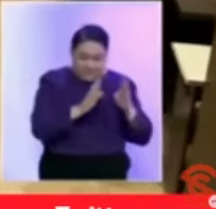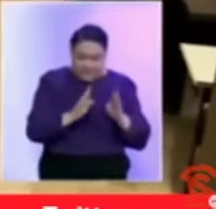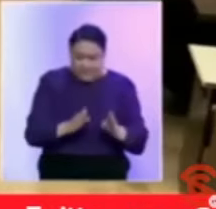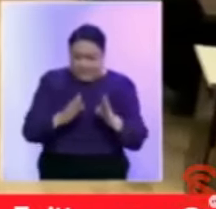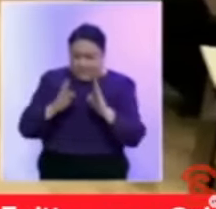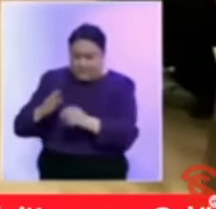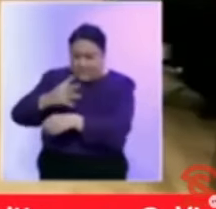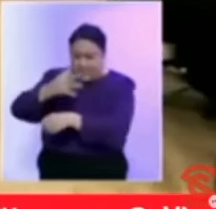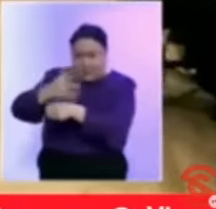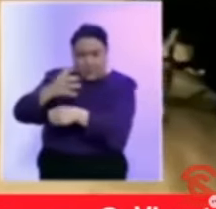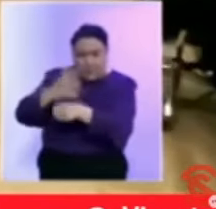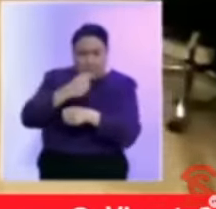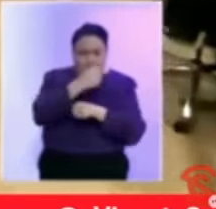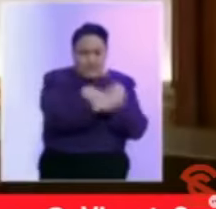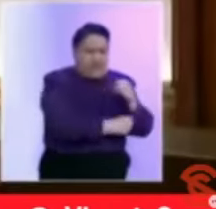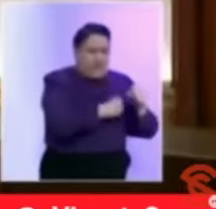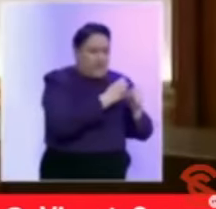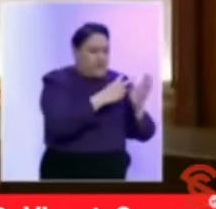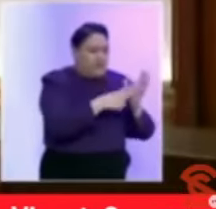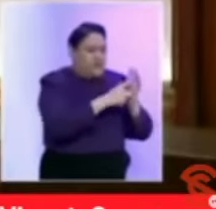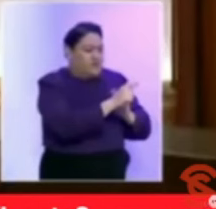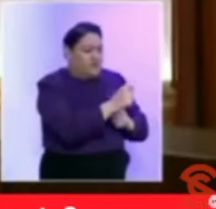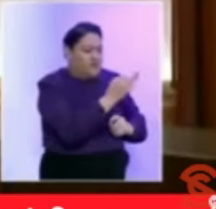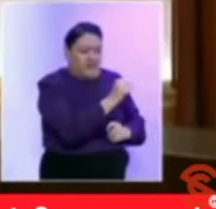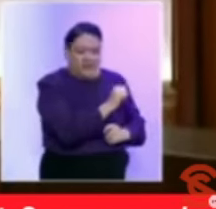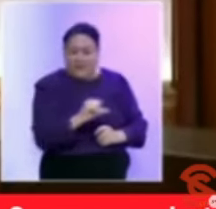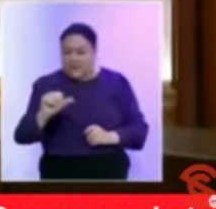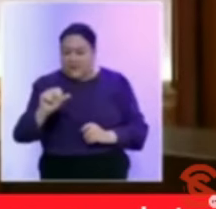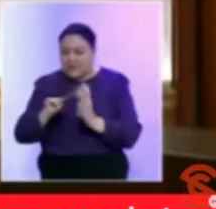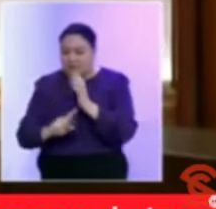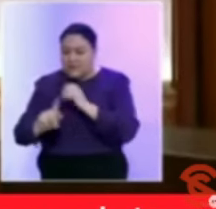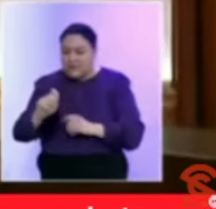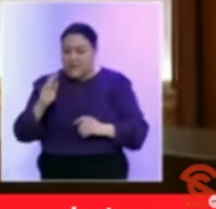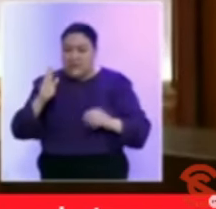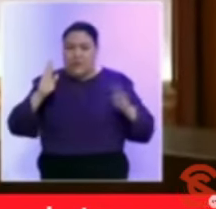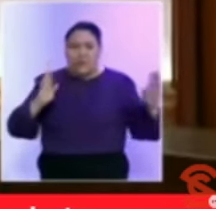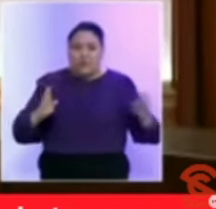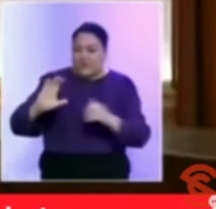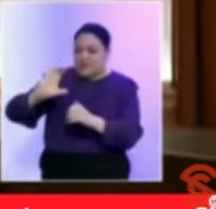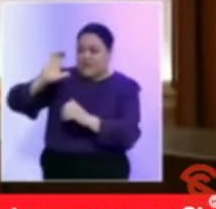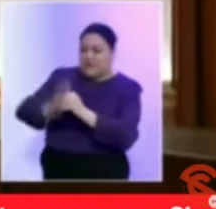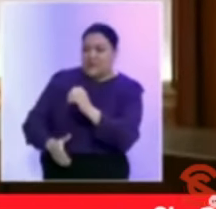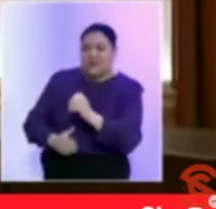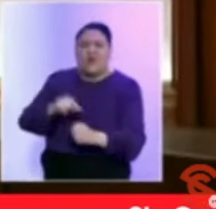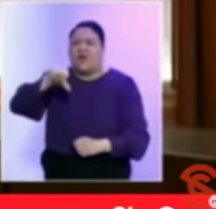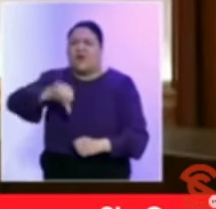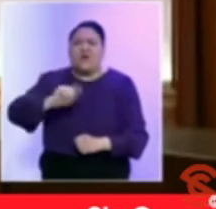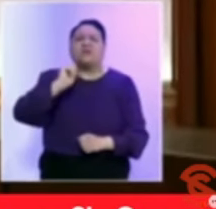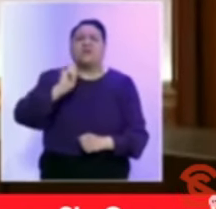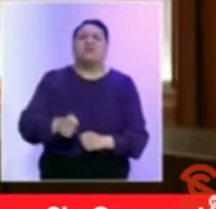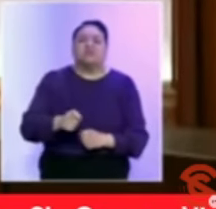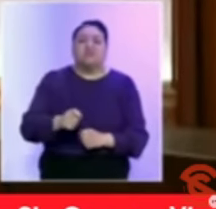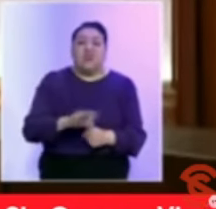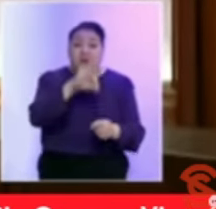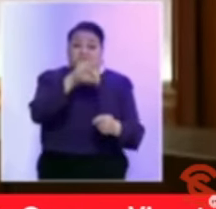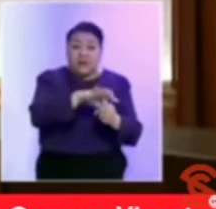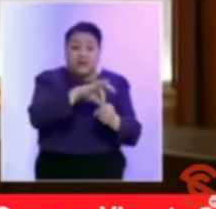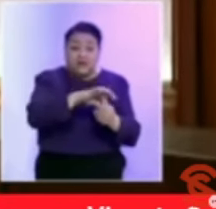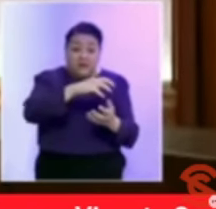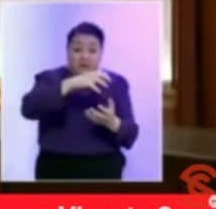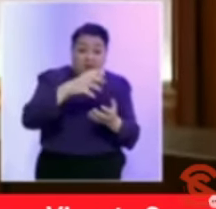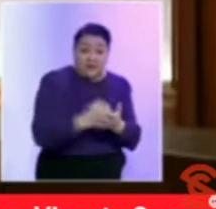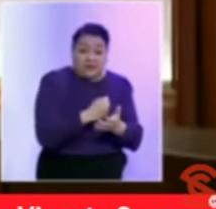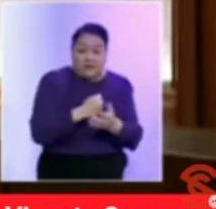Federal 2023-2024 en la cual se hará formal entrega de La Constancia de